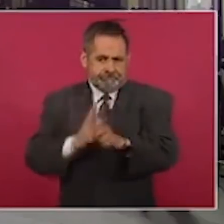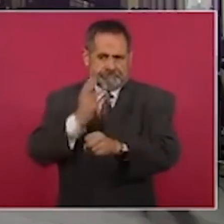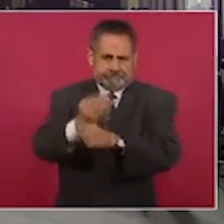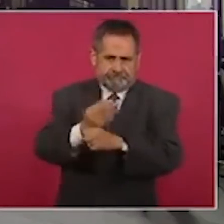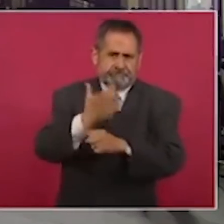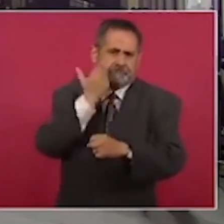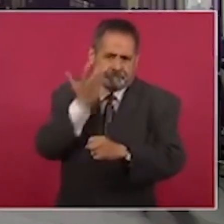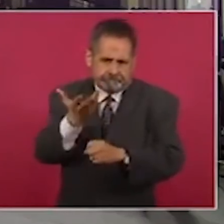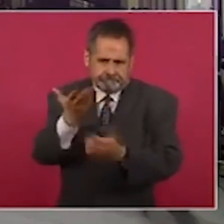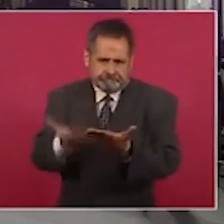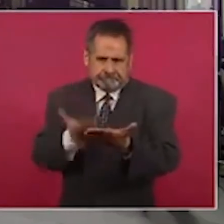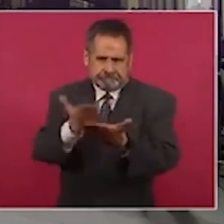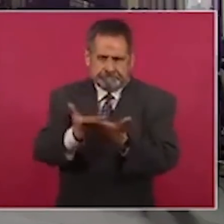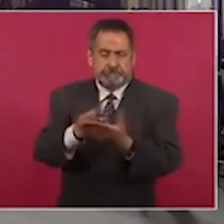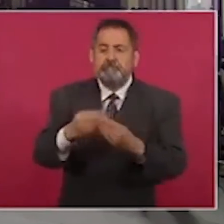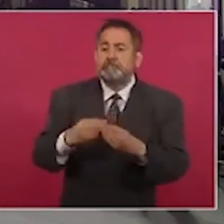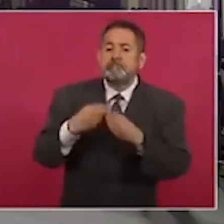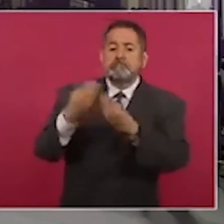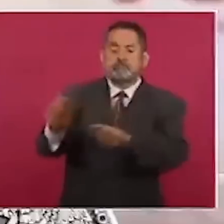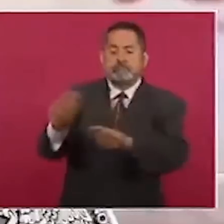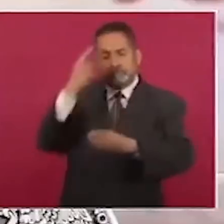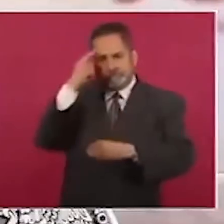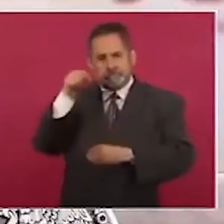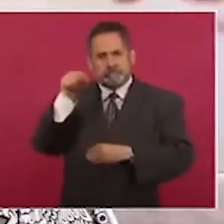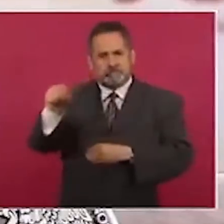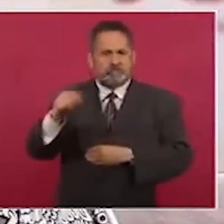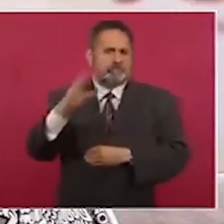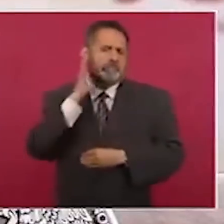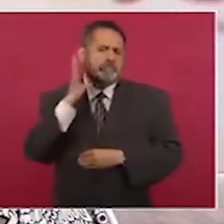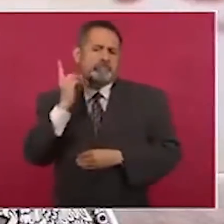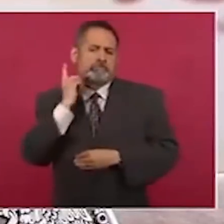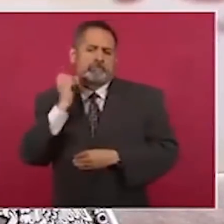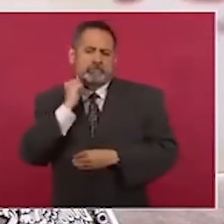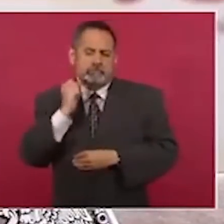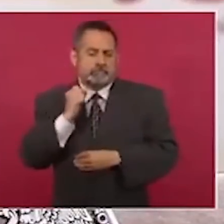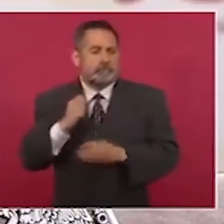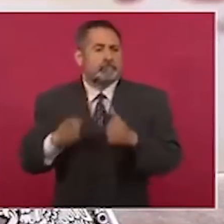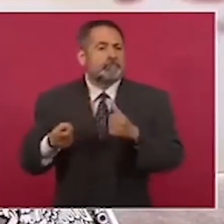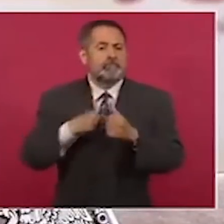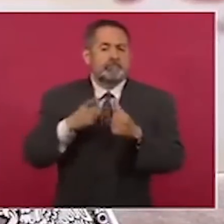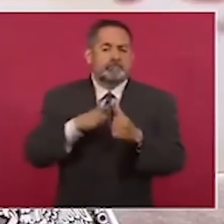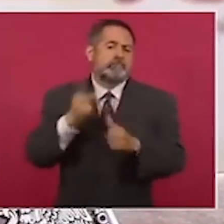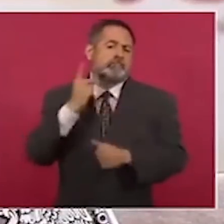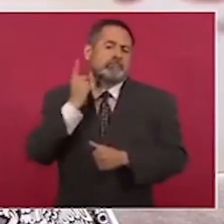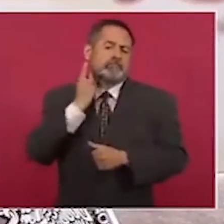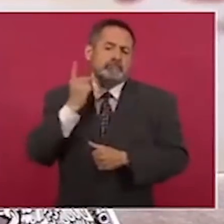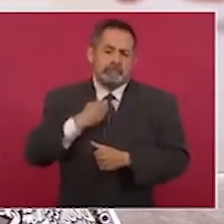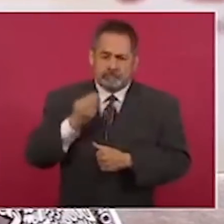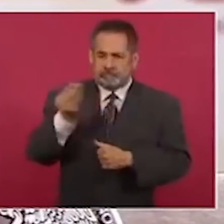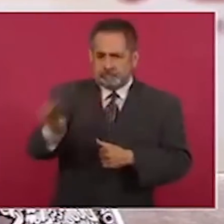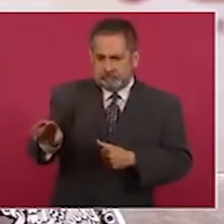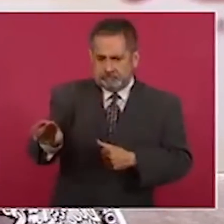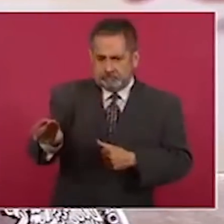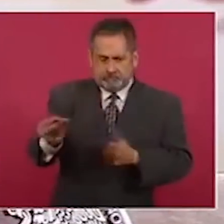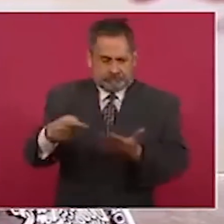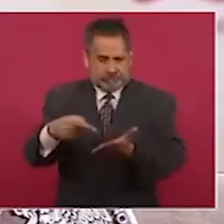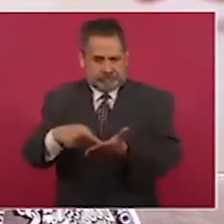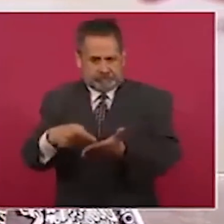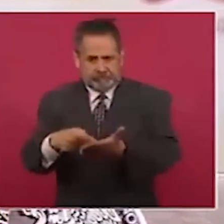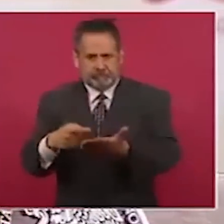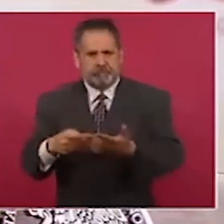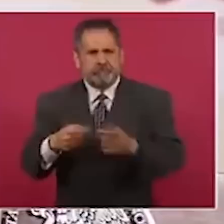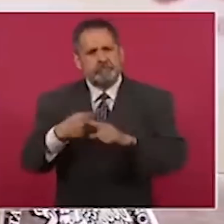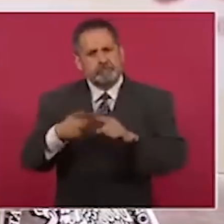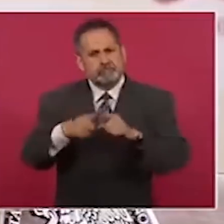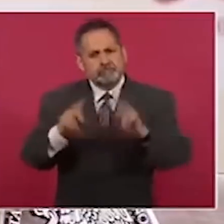la al Congreso de la Unión, que se habrá de presentar en la Cámara de Diputados, contiene